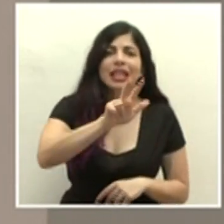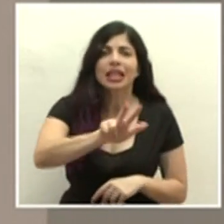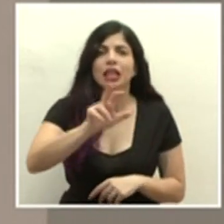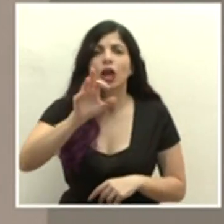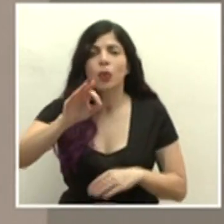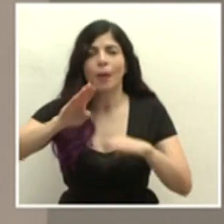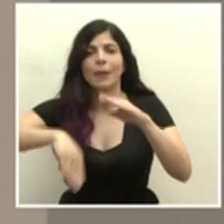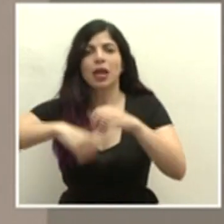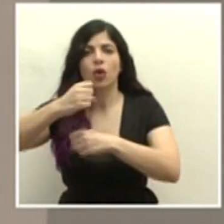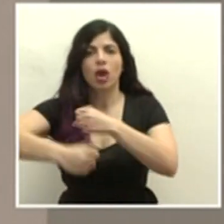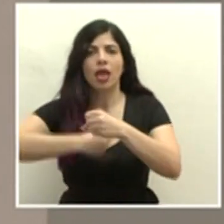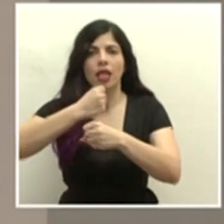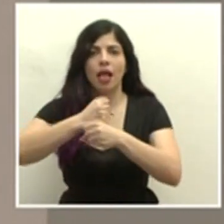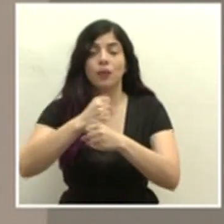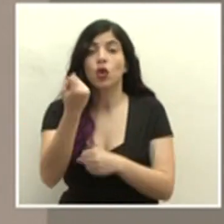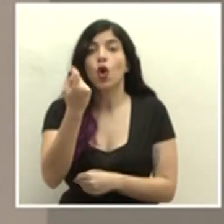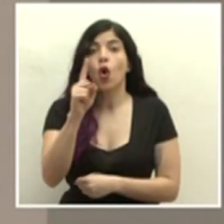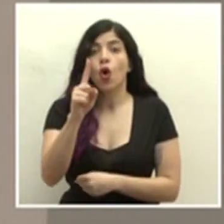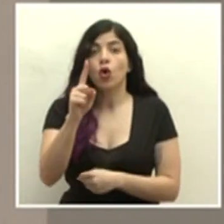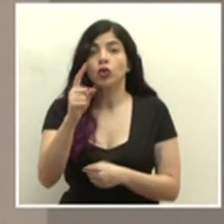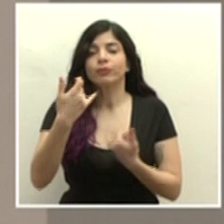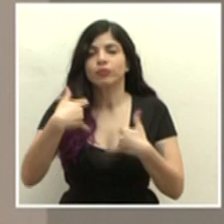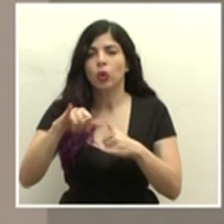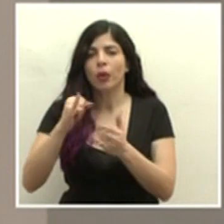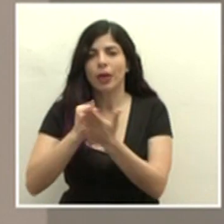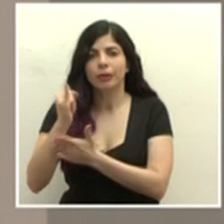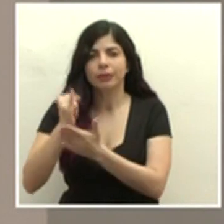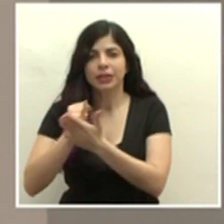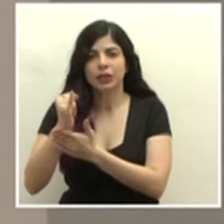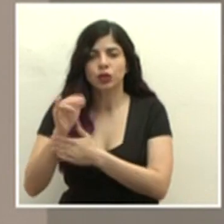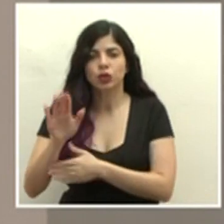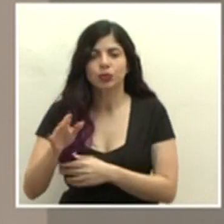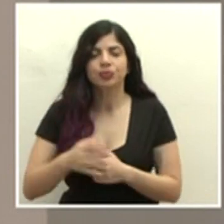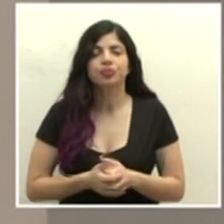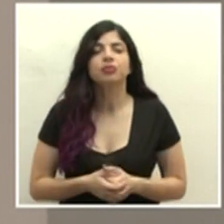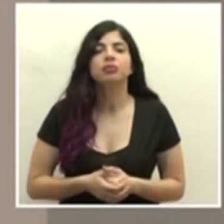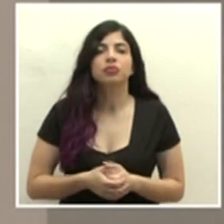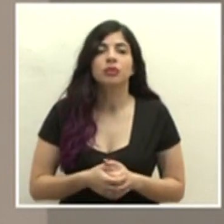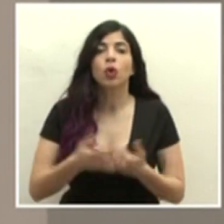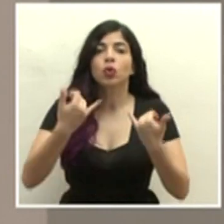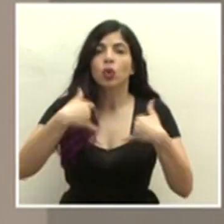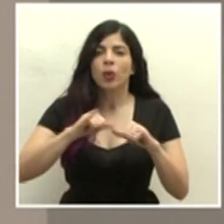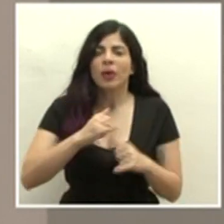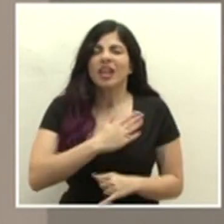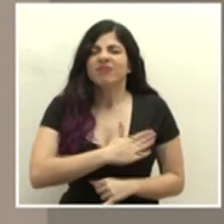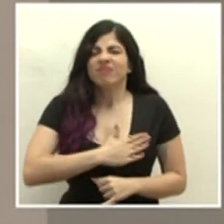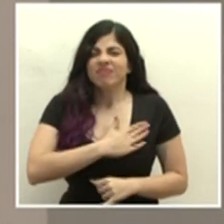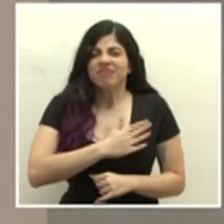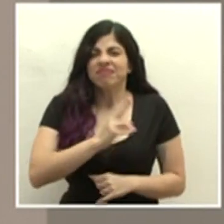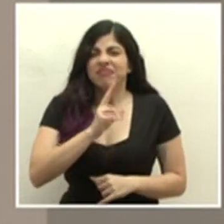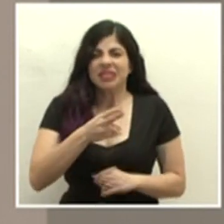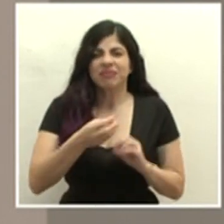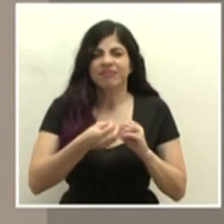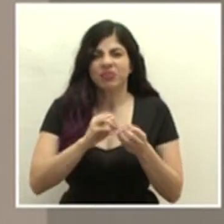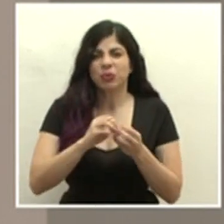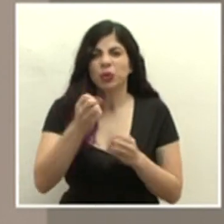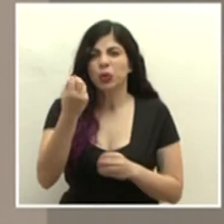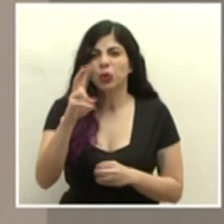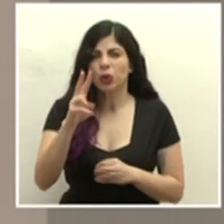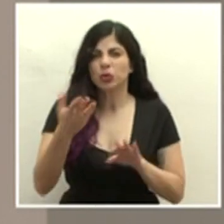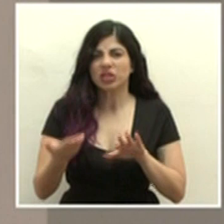139 menores de edad, 11 se encuentran en investigación. Se continúa con el lamentable registro de